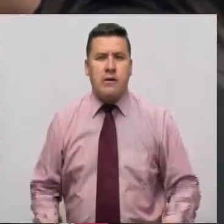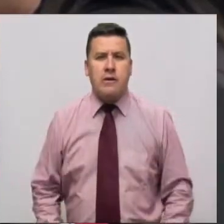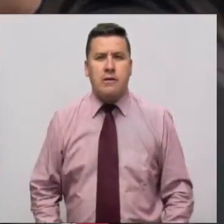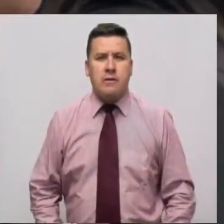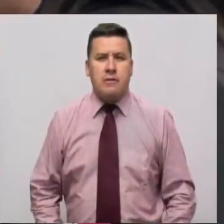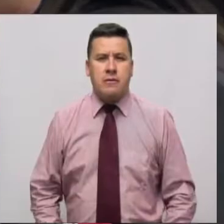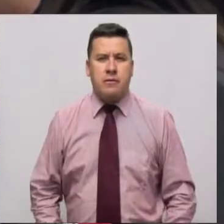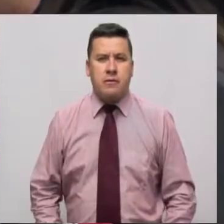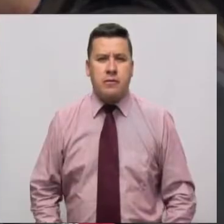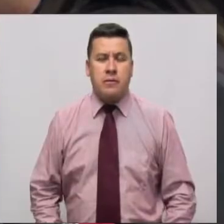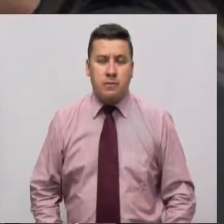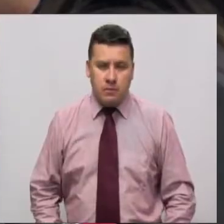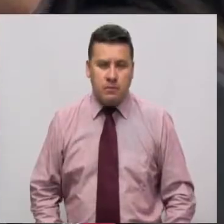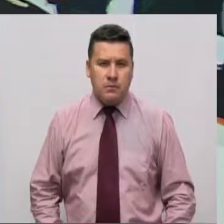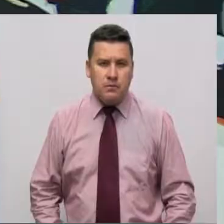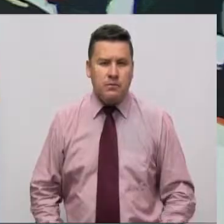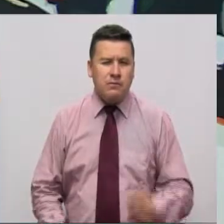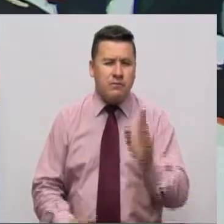la corrupción.